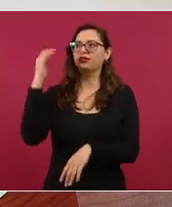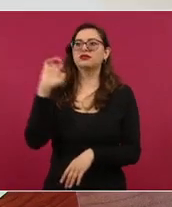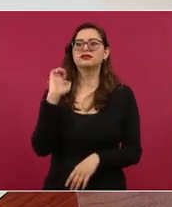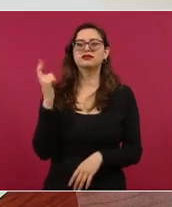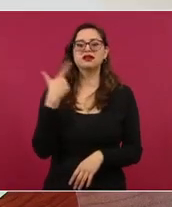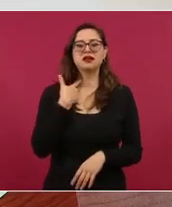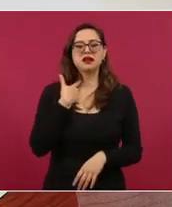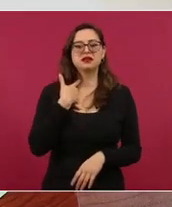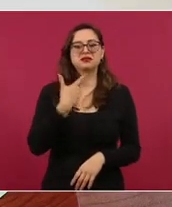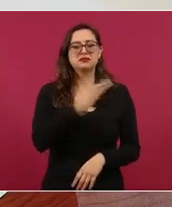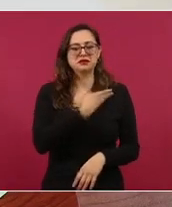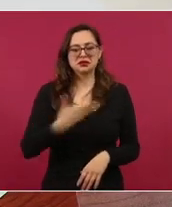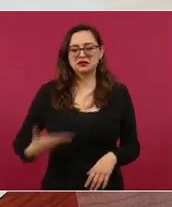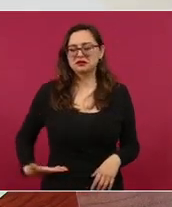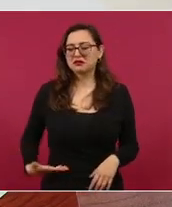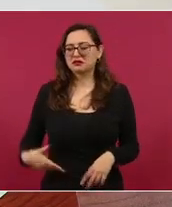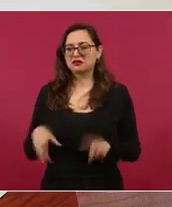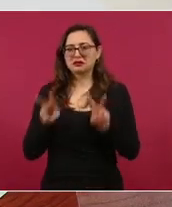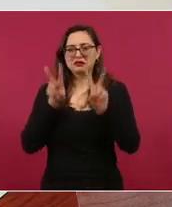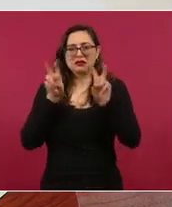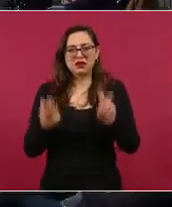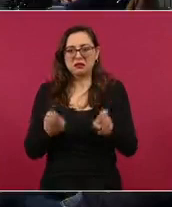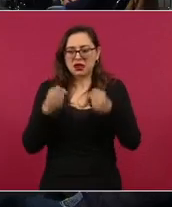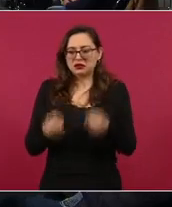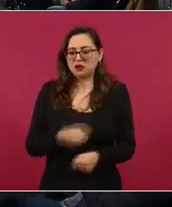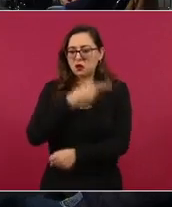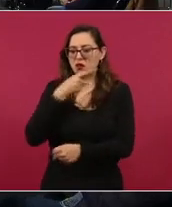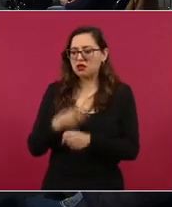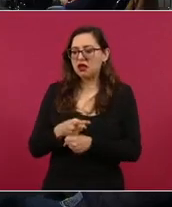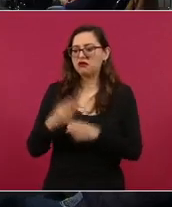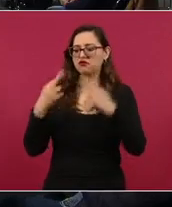porque no se reunían